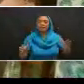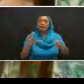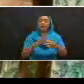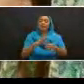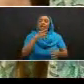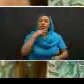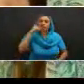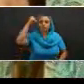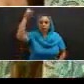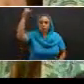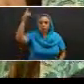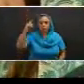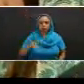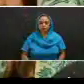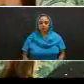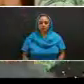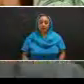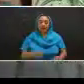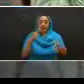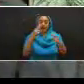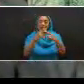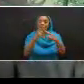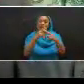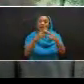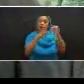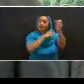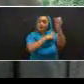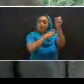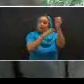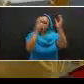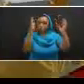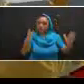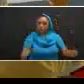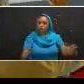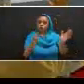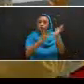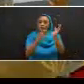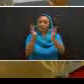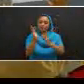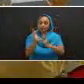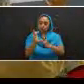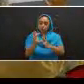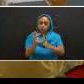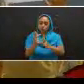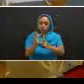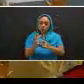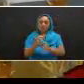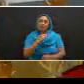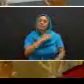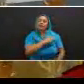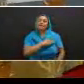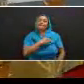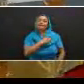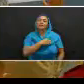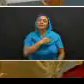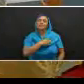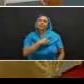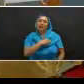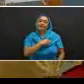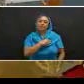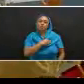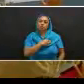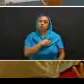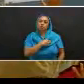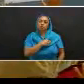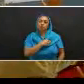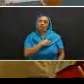sea en el nombre poderoso de Jesús. Te ministramos la paternidad.